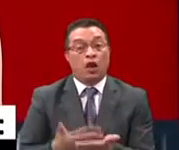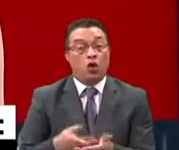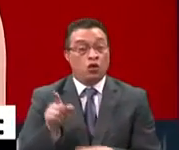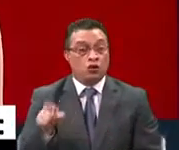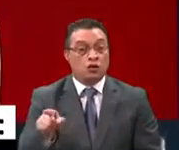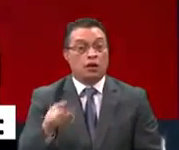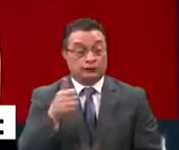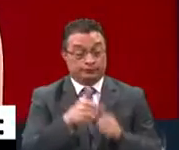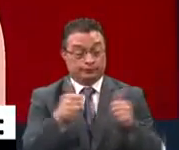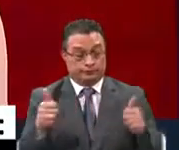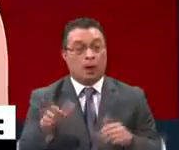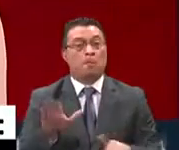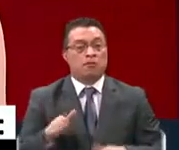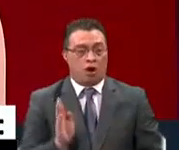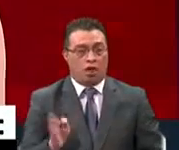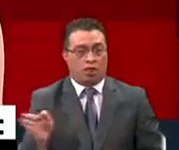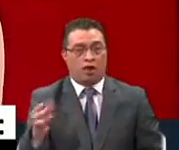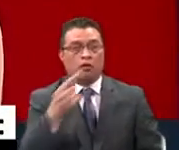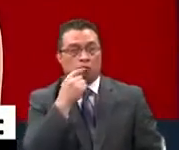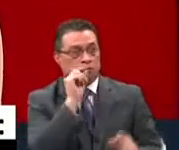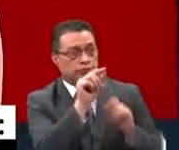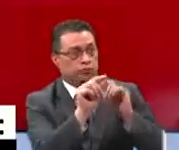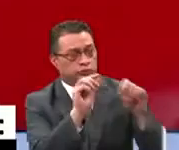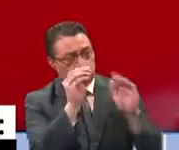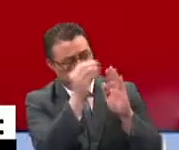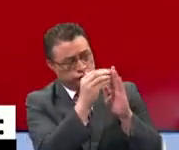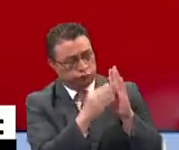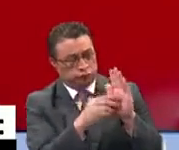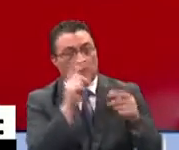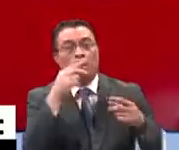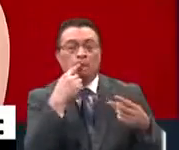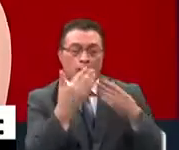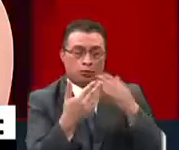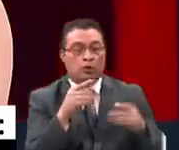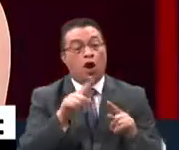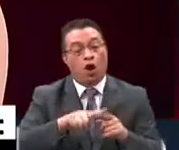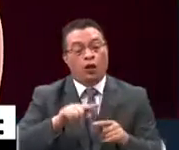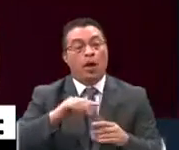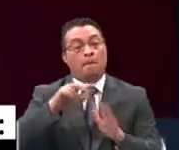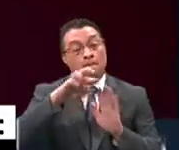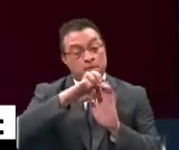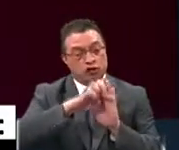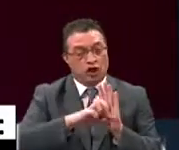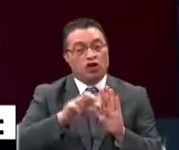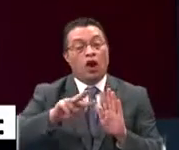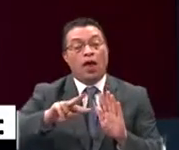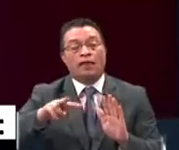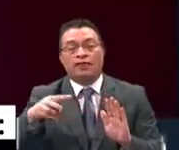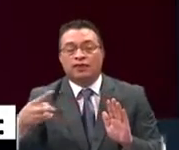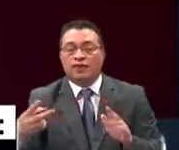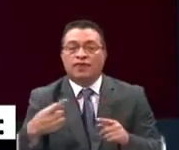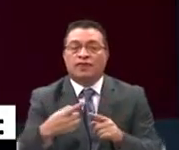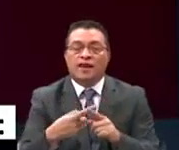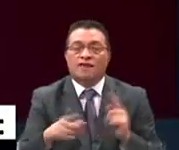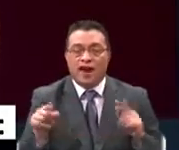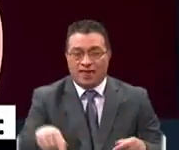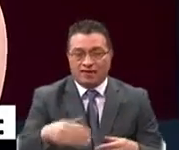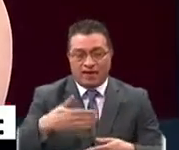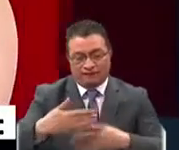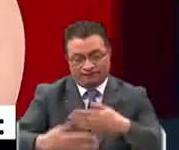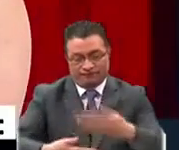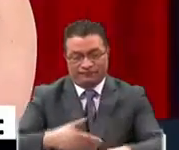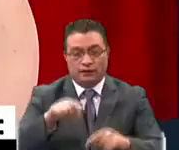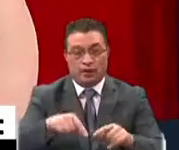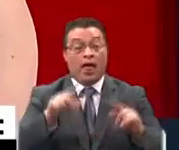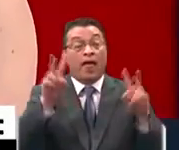Ejecutivo va a seguir adelante con las indicaciones que ha presentado. Entramos a una etapa distinta al proyecto. Entramos a una etapa que justamente